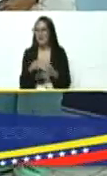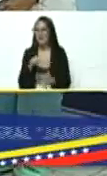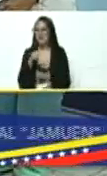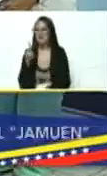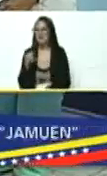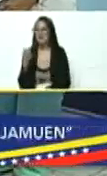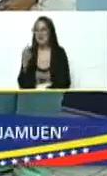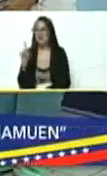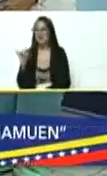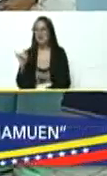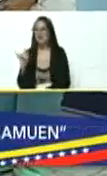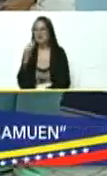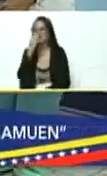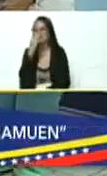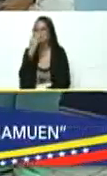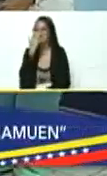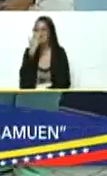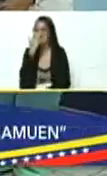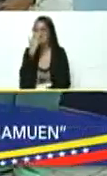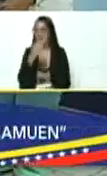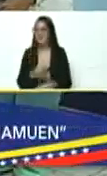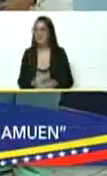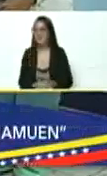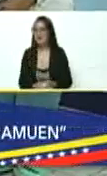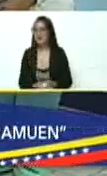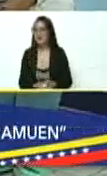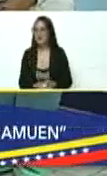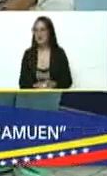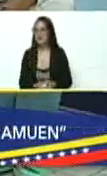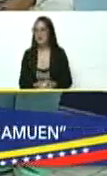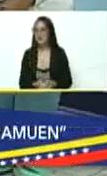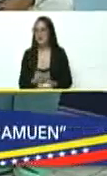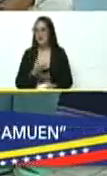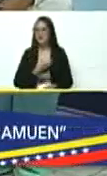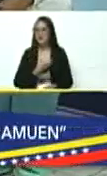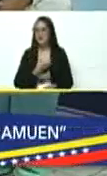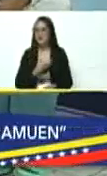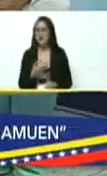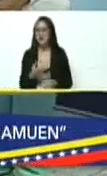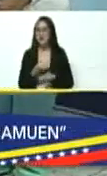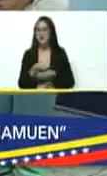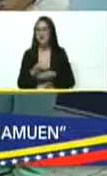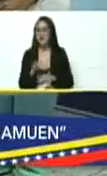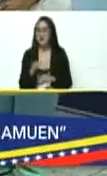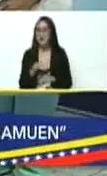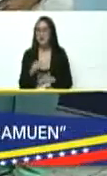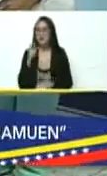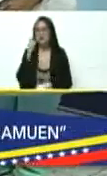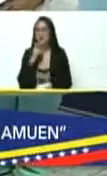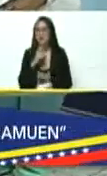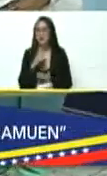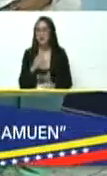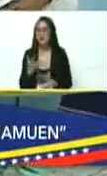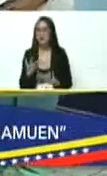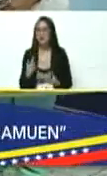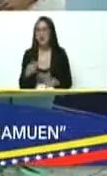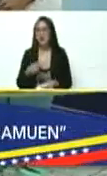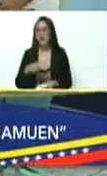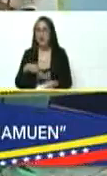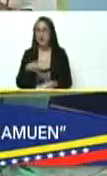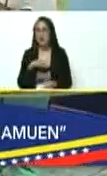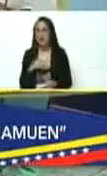SODI, Rubén Belsares. Está con nosotros el alcalde del municipio Sucre. Está con nosotros la